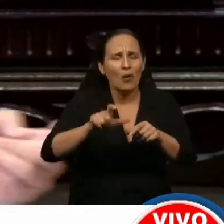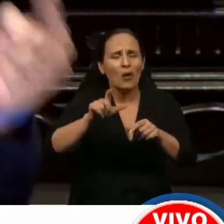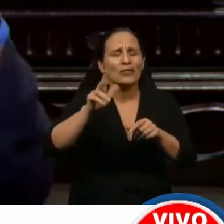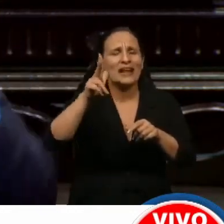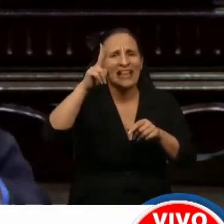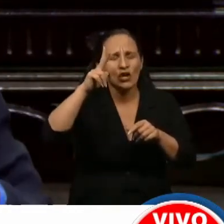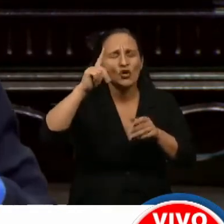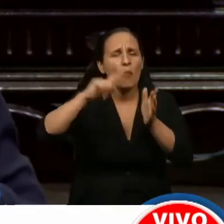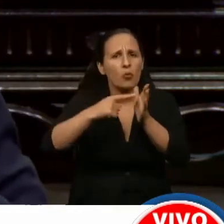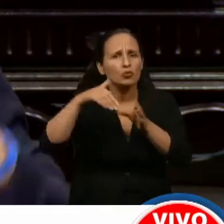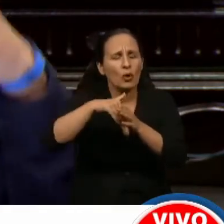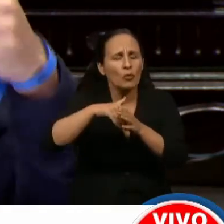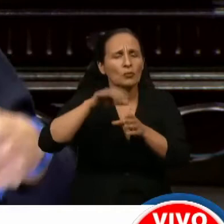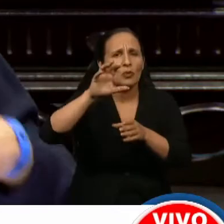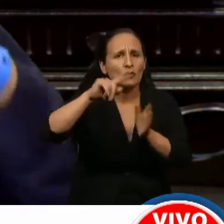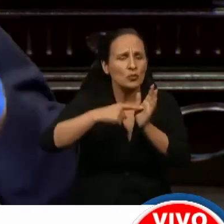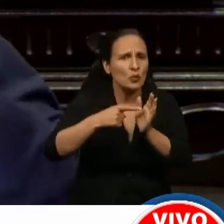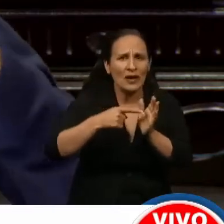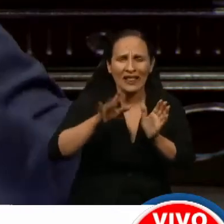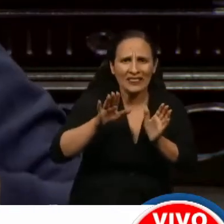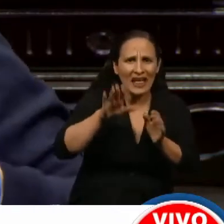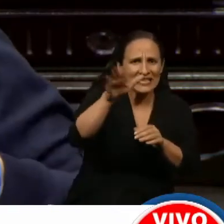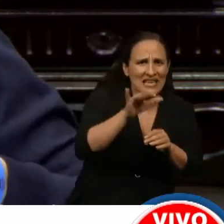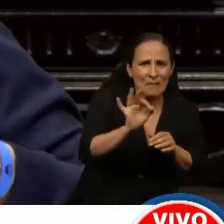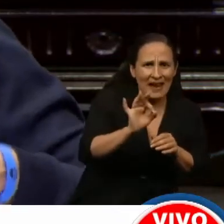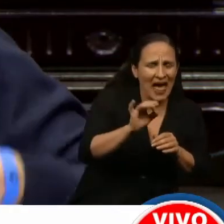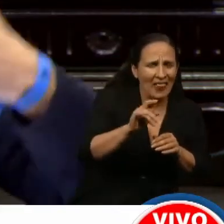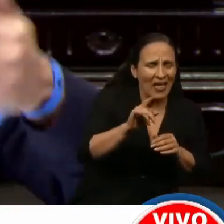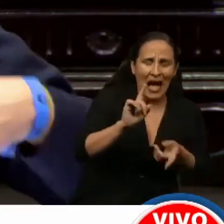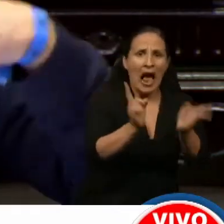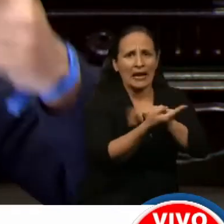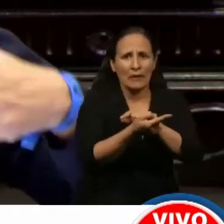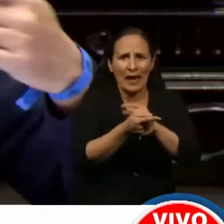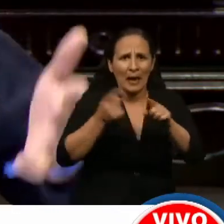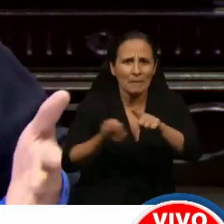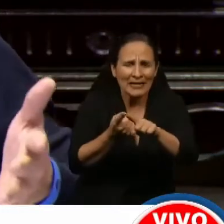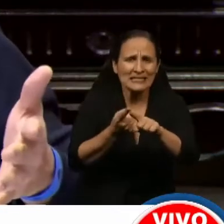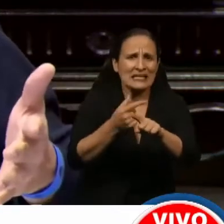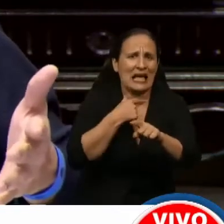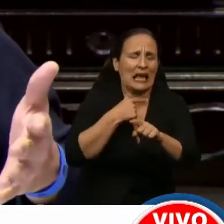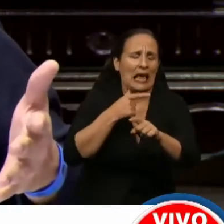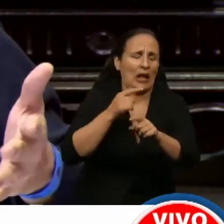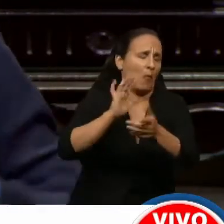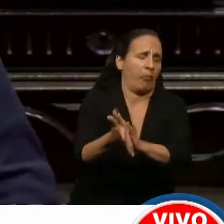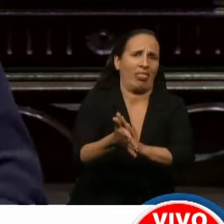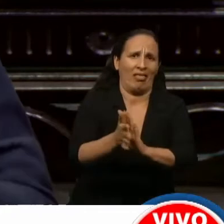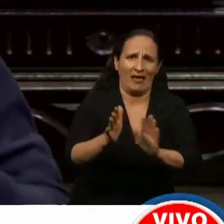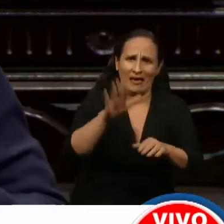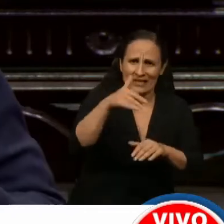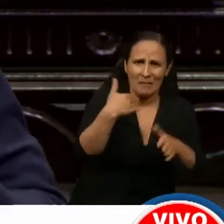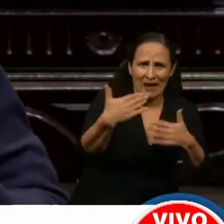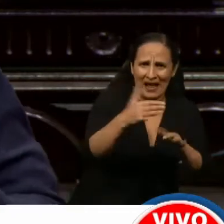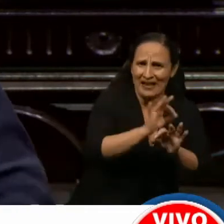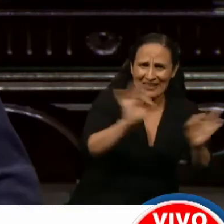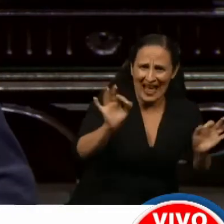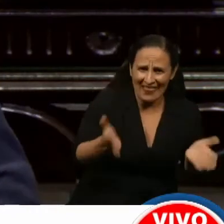fuerza política, por el contrario, la persigue y busca suprimirla y no la invita a dialogar a nada. Esto fue lo que